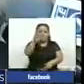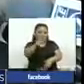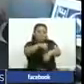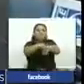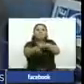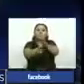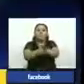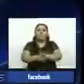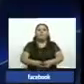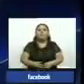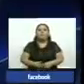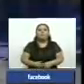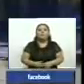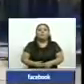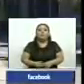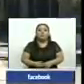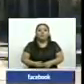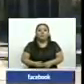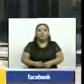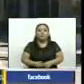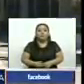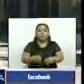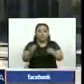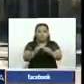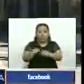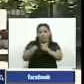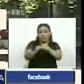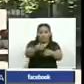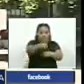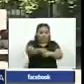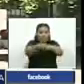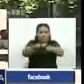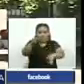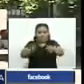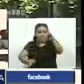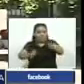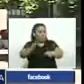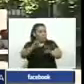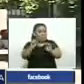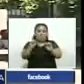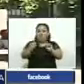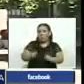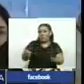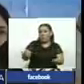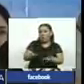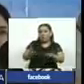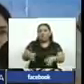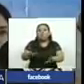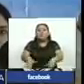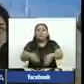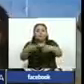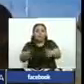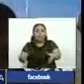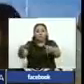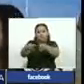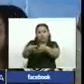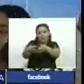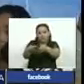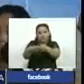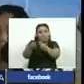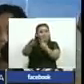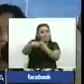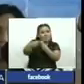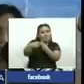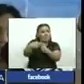diputados. La Cámara Segundo de lo Penal declara improcedente la demanda del presidente del Consejo Ejecutivo del Partido